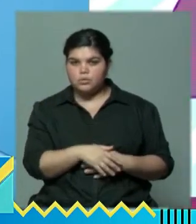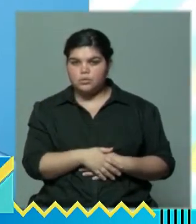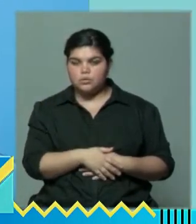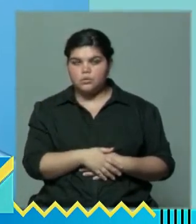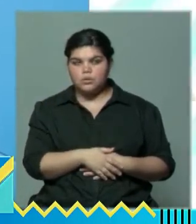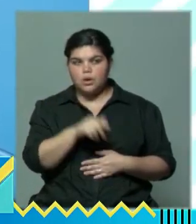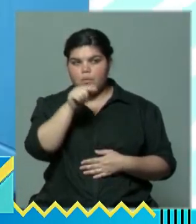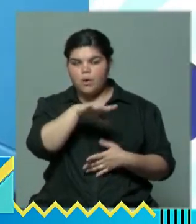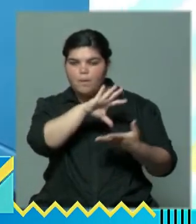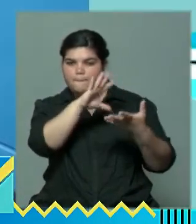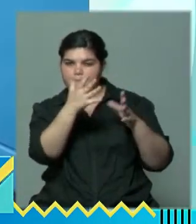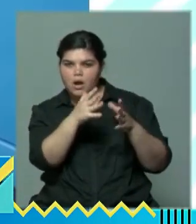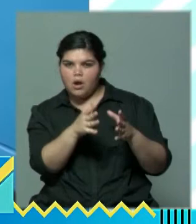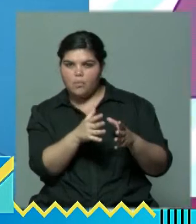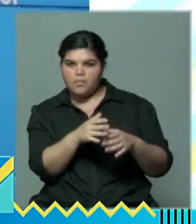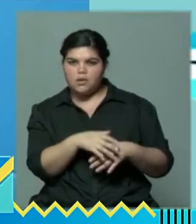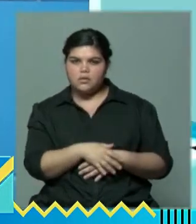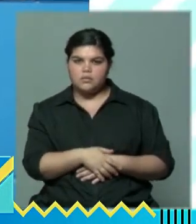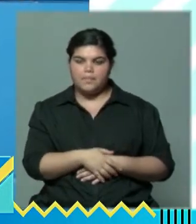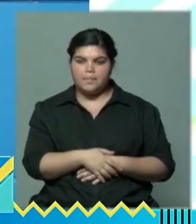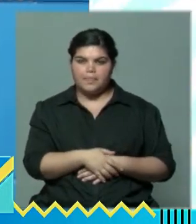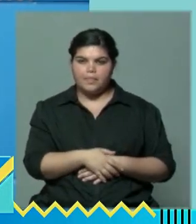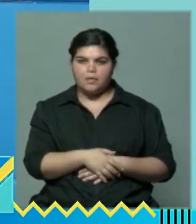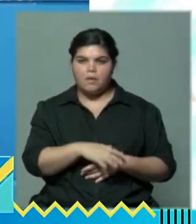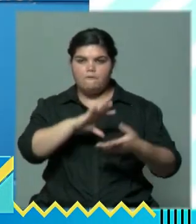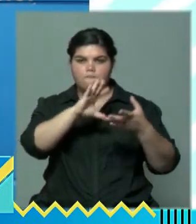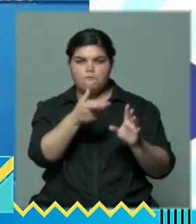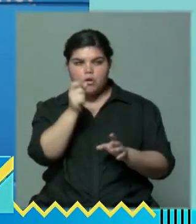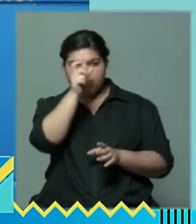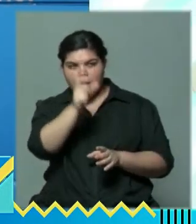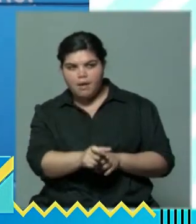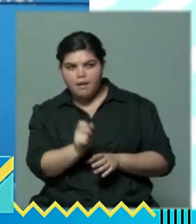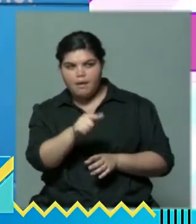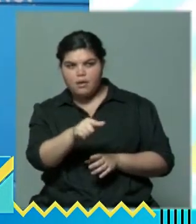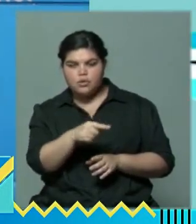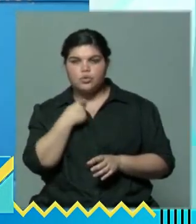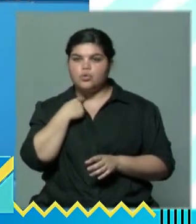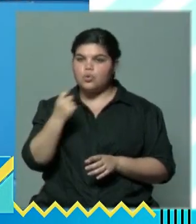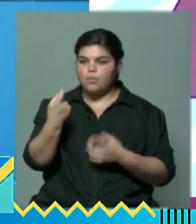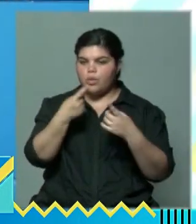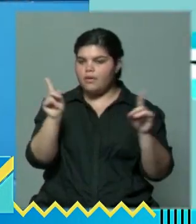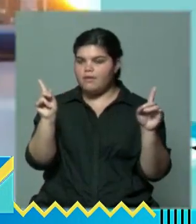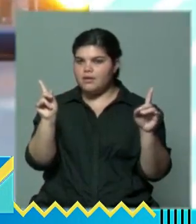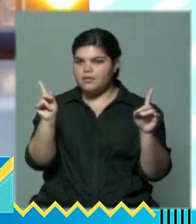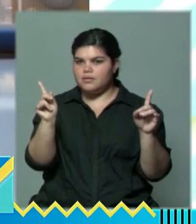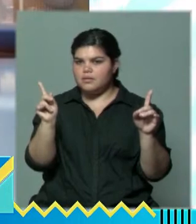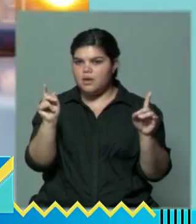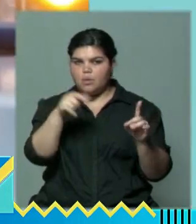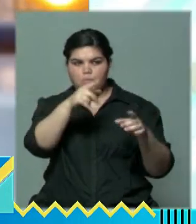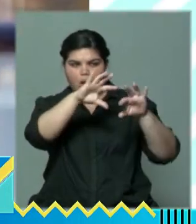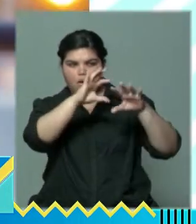una determinada perfil, un determinado perfil para el policía, si sos rubio tenés otro. Si tenés una